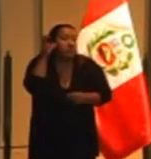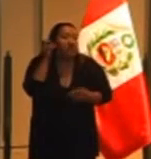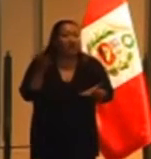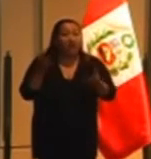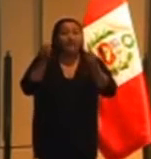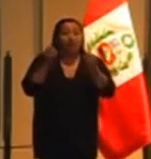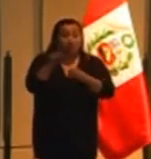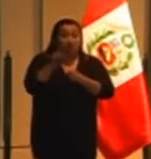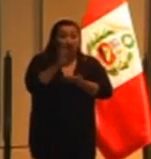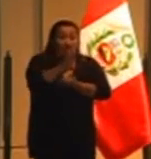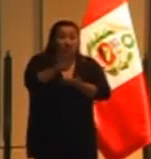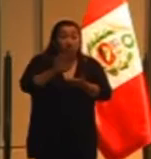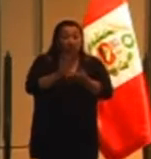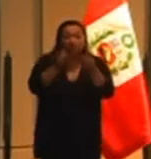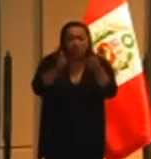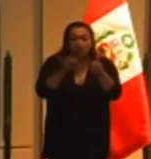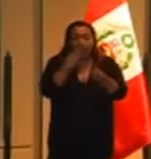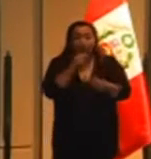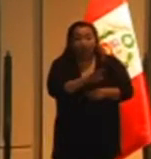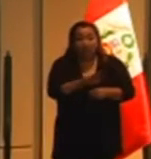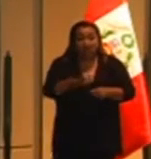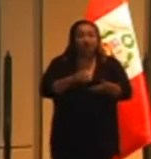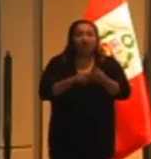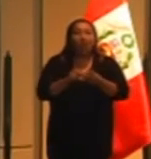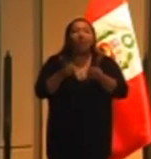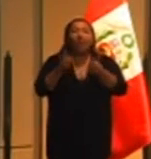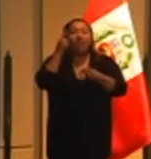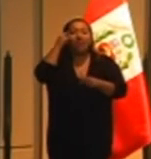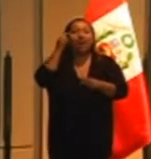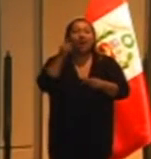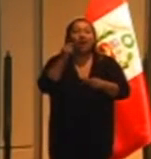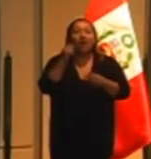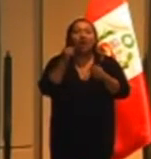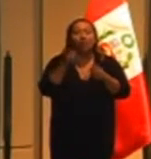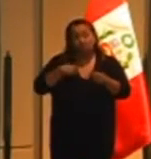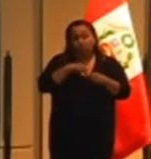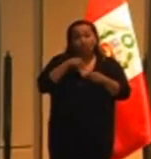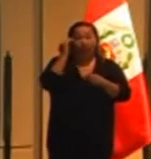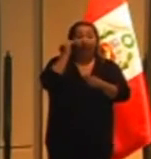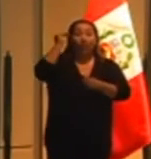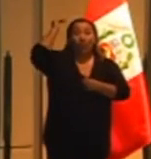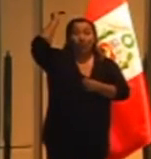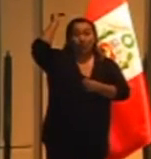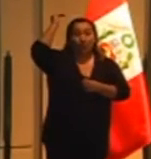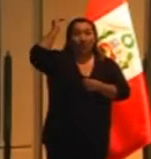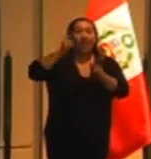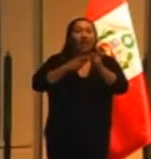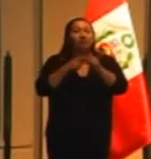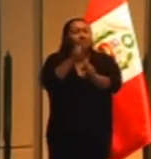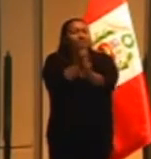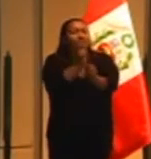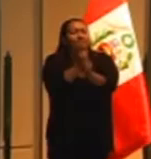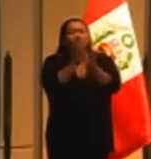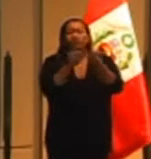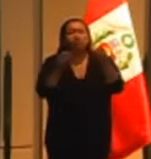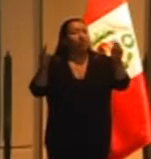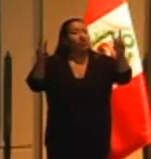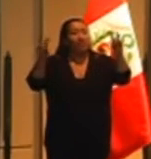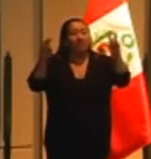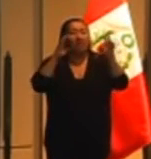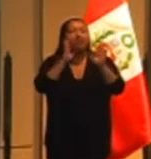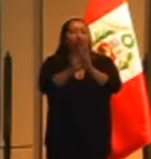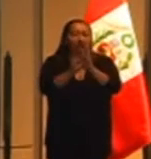Porque una ciudad que es buena para los niños es una ciudad buena para nosotros los adultos. Y entonces estamos trabajando muchos temas.